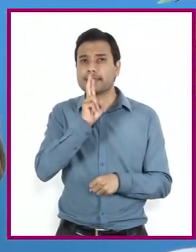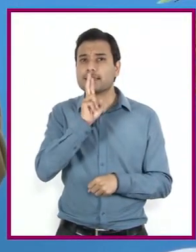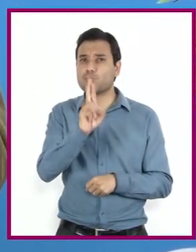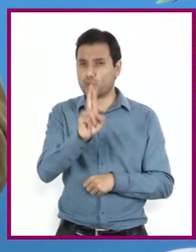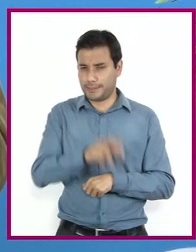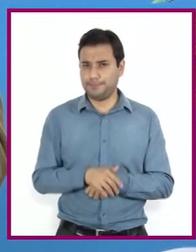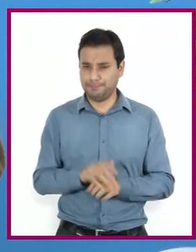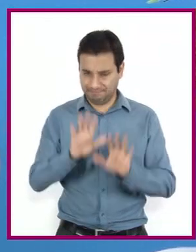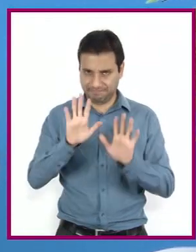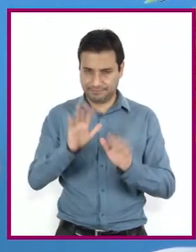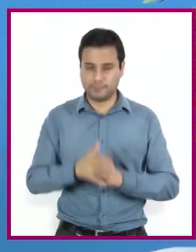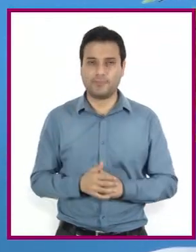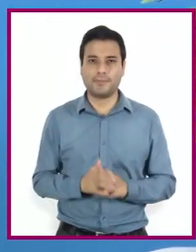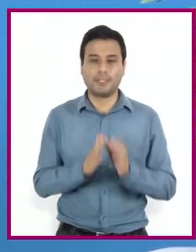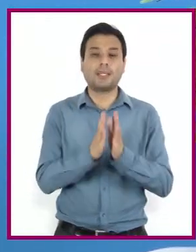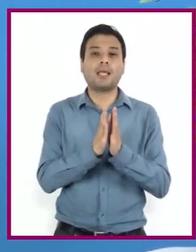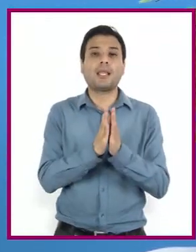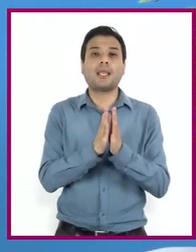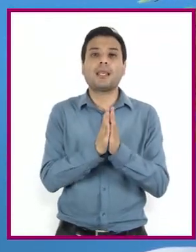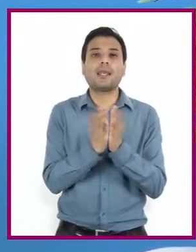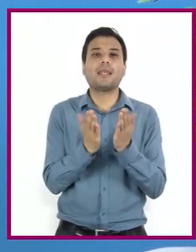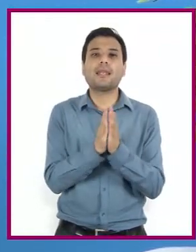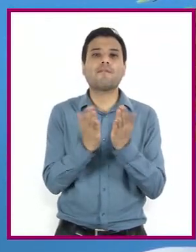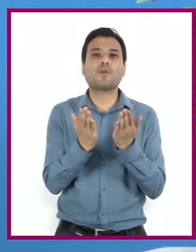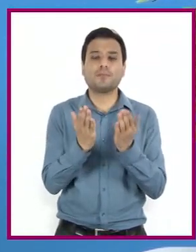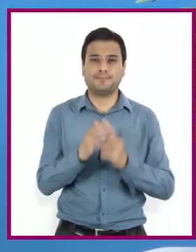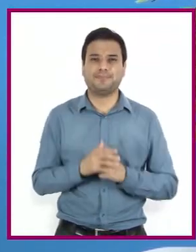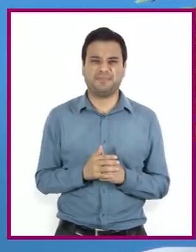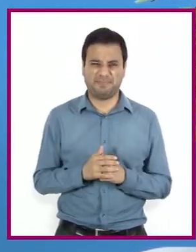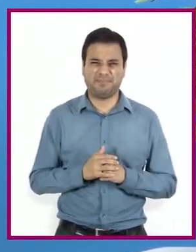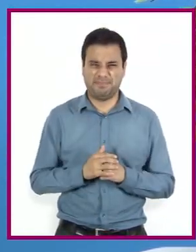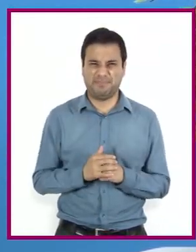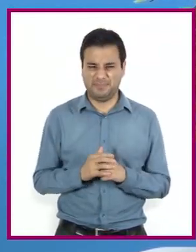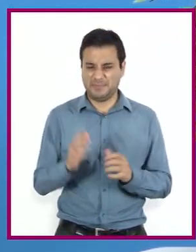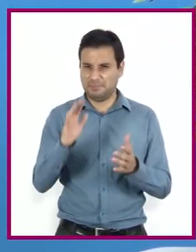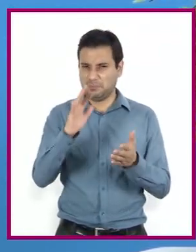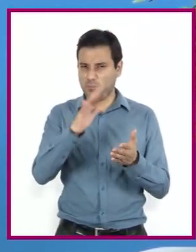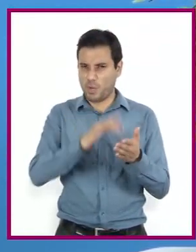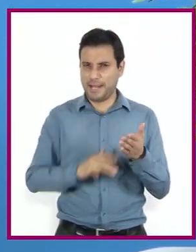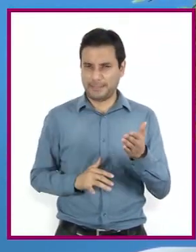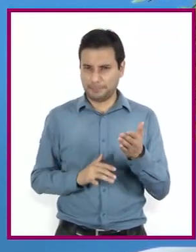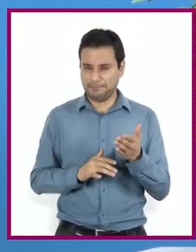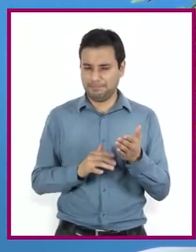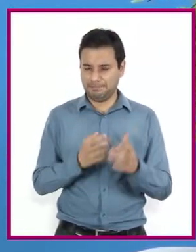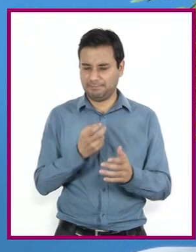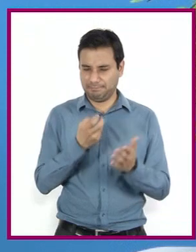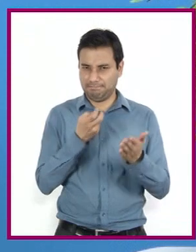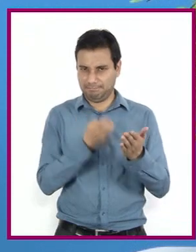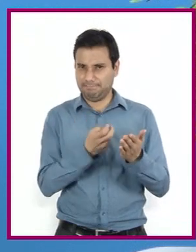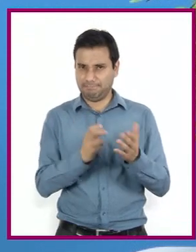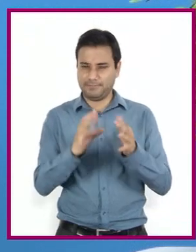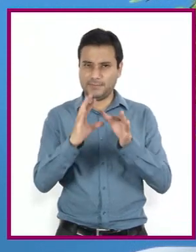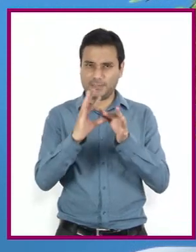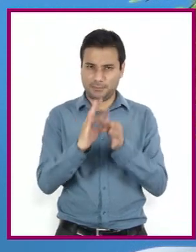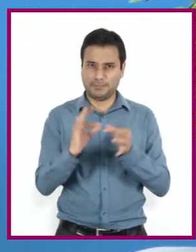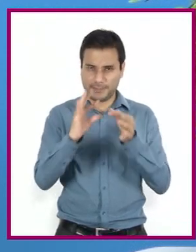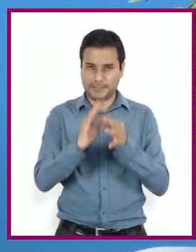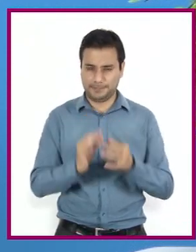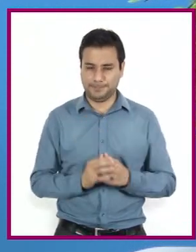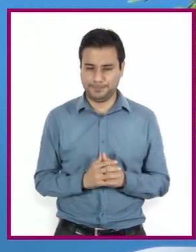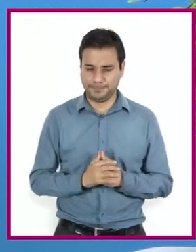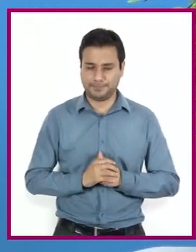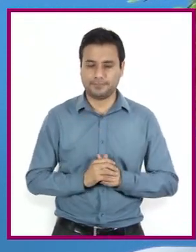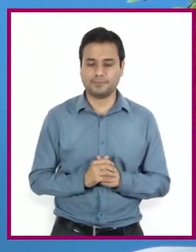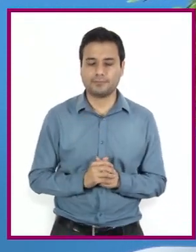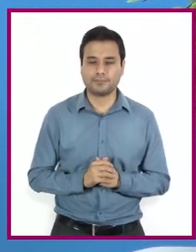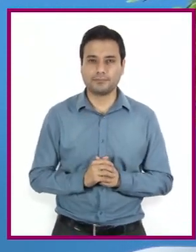Vamos a leer un fragmento del libro Fortalezas y debilidades del sistema electoral mexicano, perspectiva federal